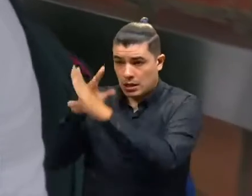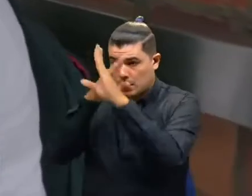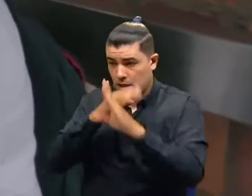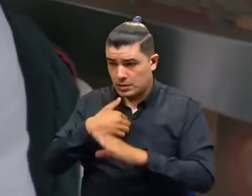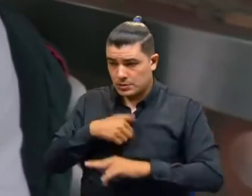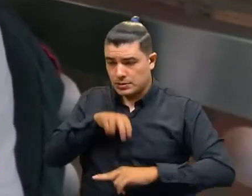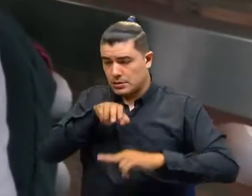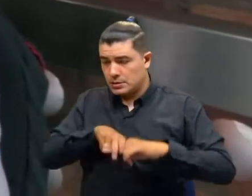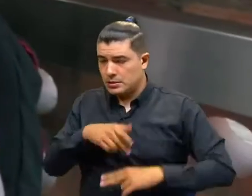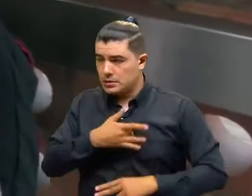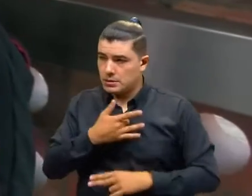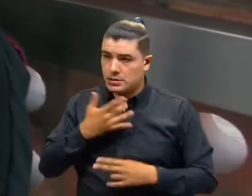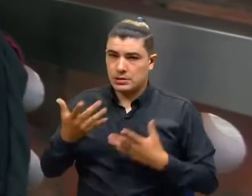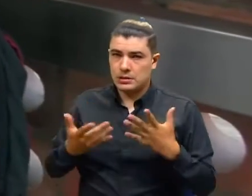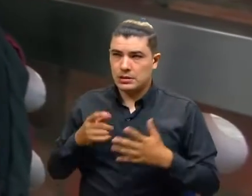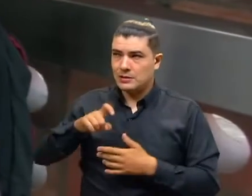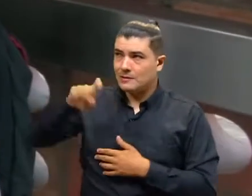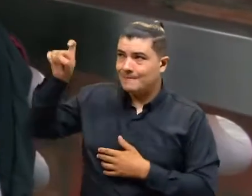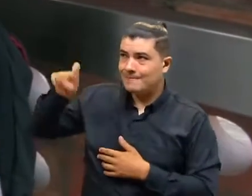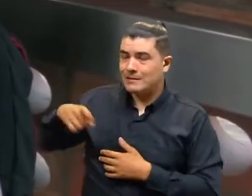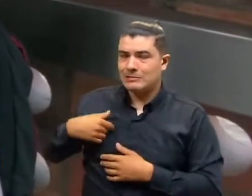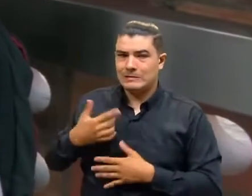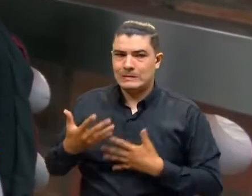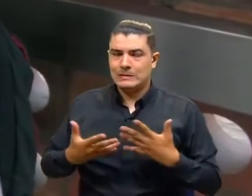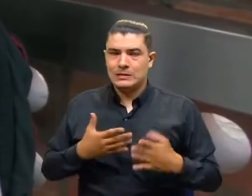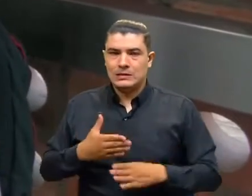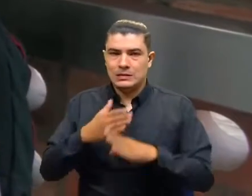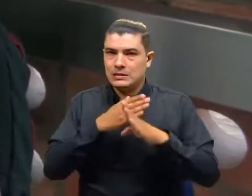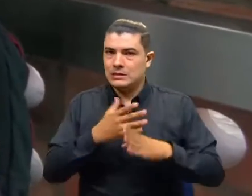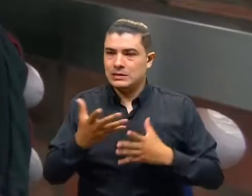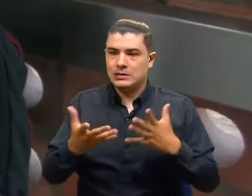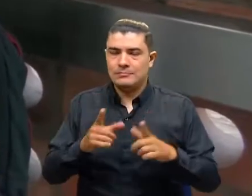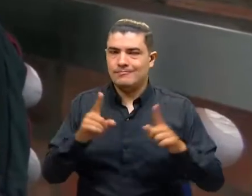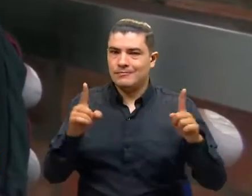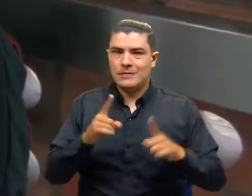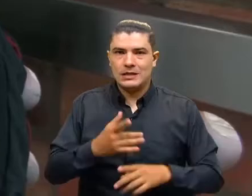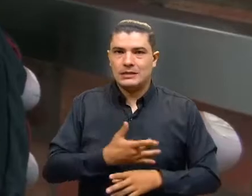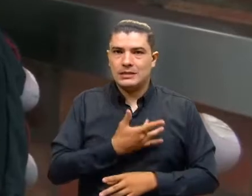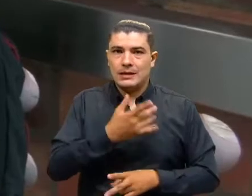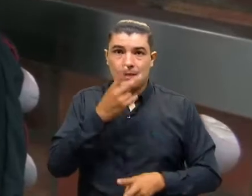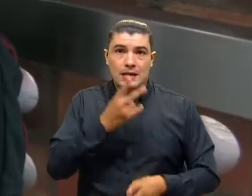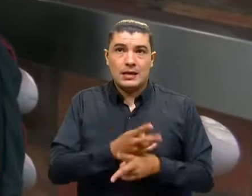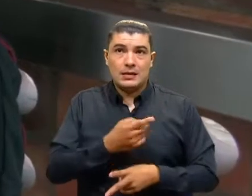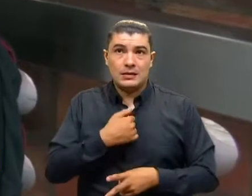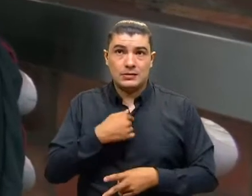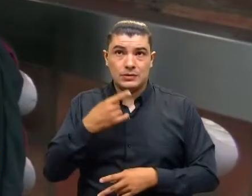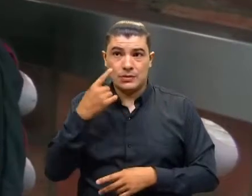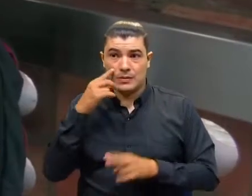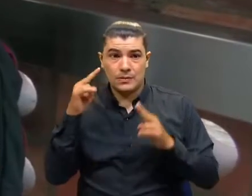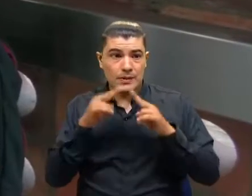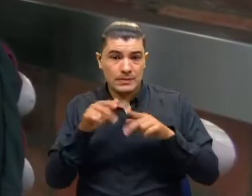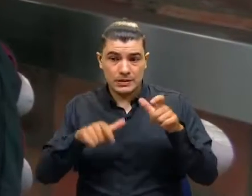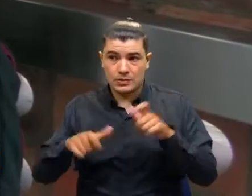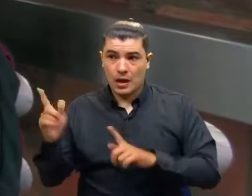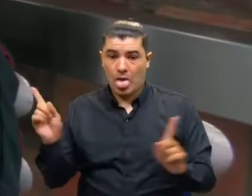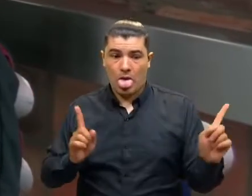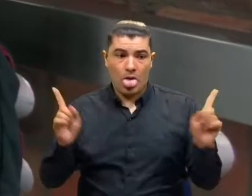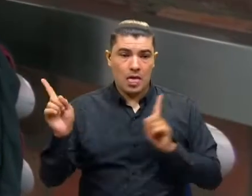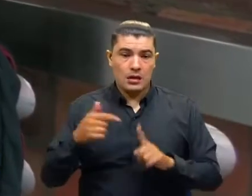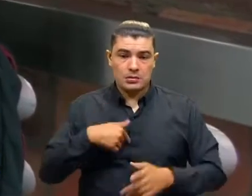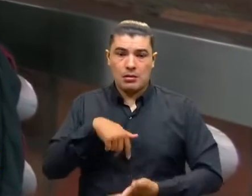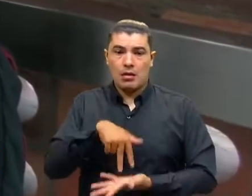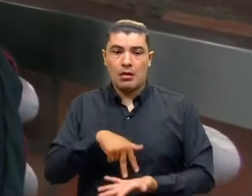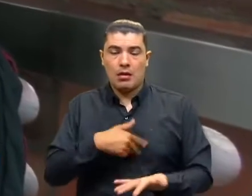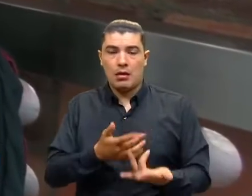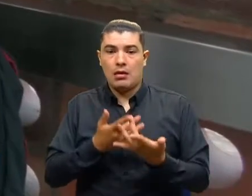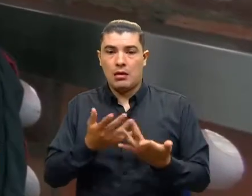sentarse acá, ya por el vandalismo. Y no sé este punto cómo será para esperar carro, pero yo casi no he visto gente. De todo lo que llevo esperando